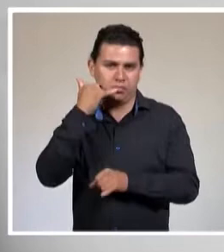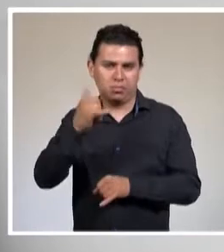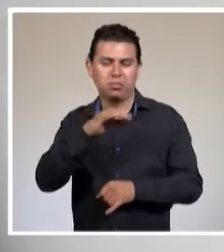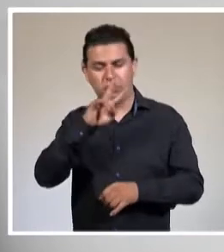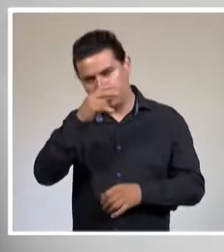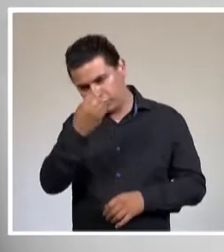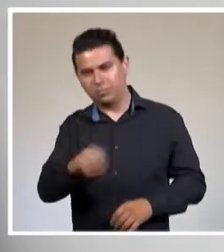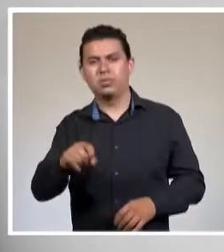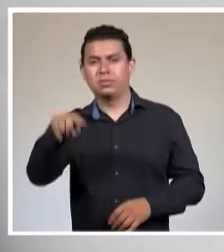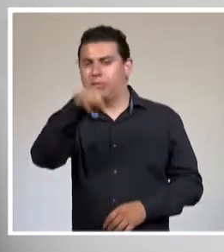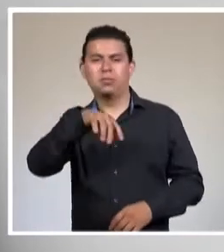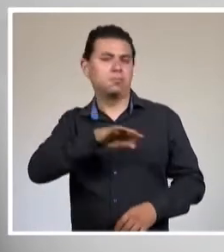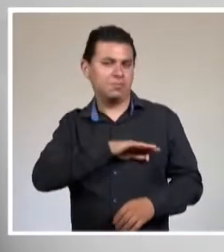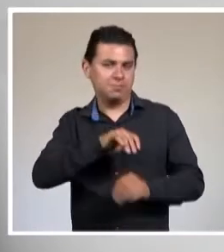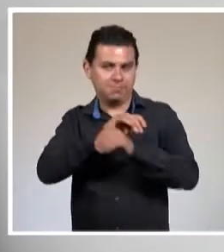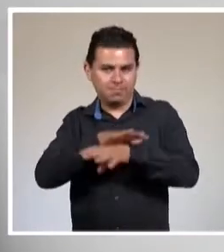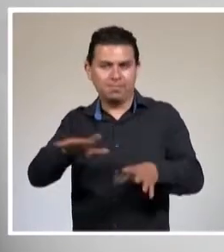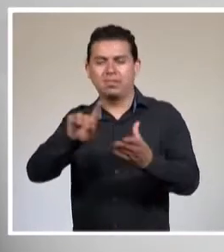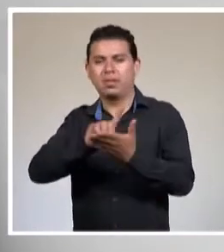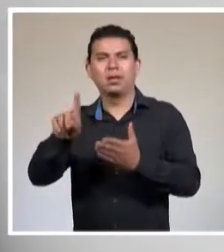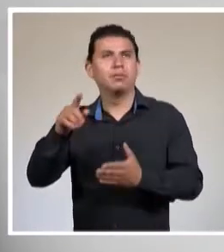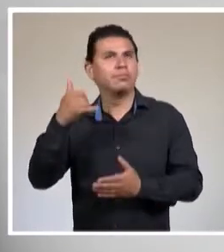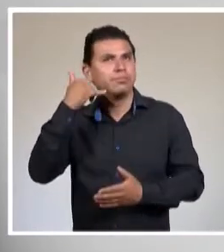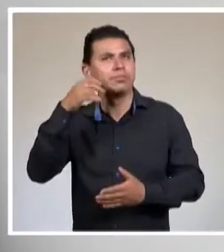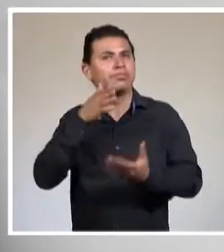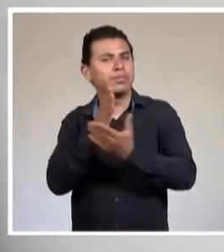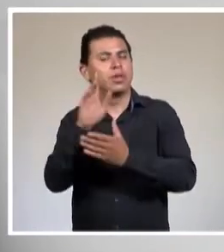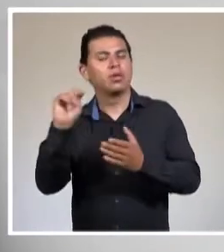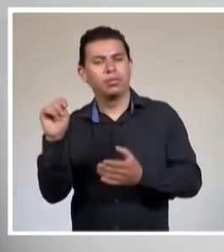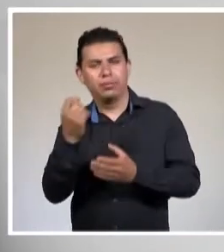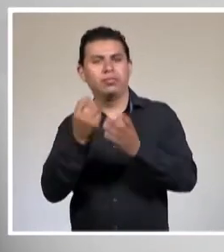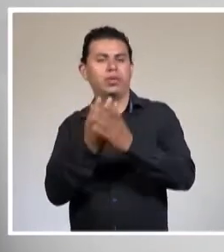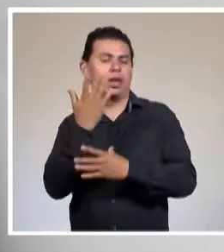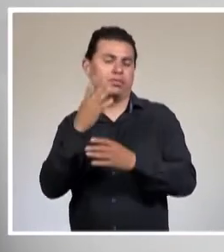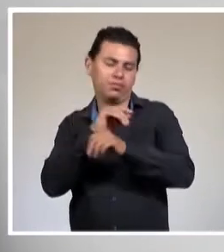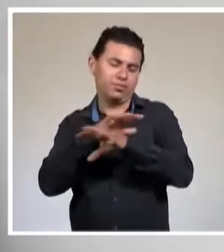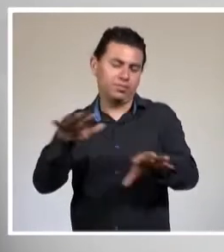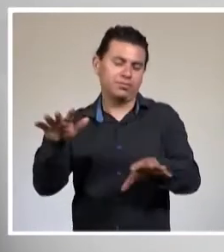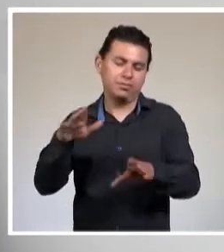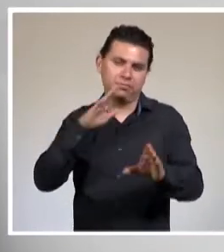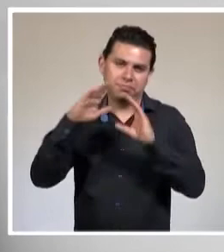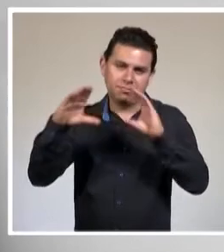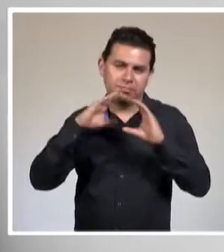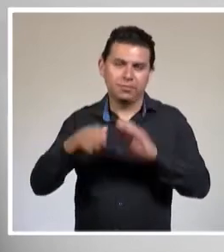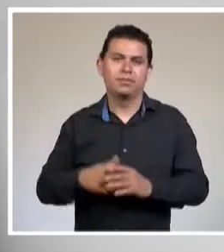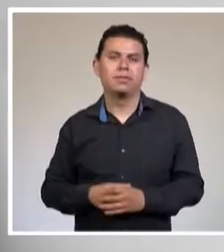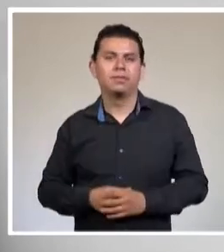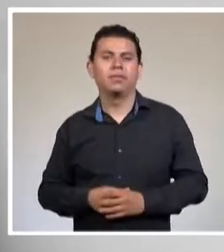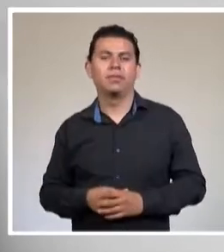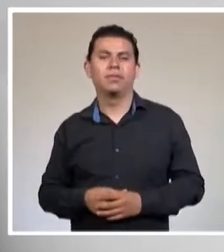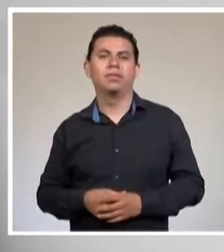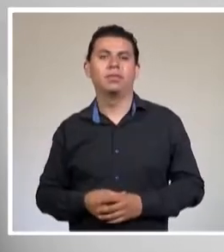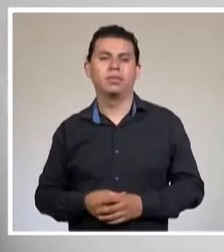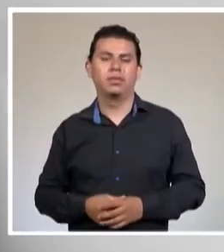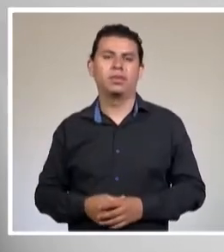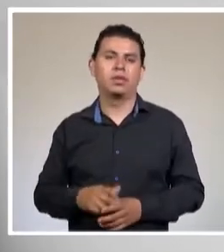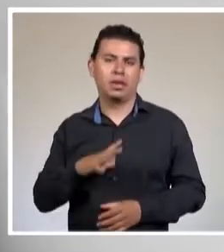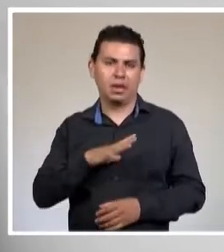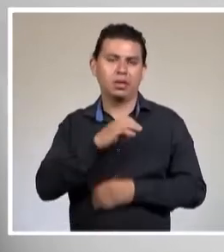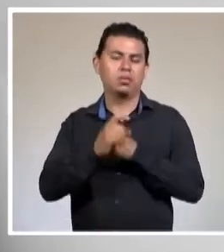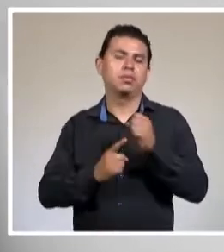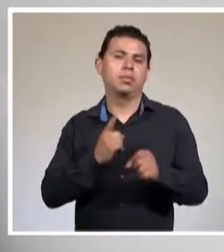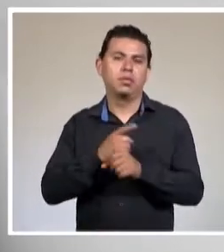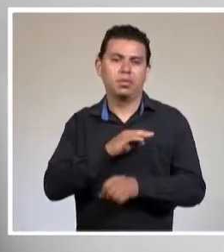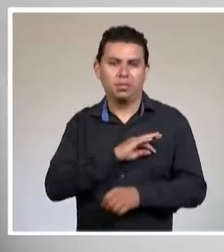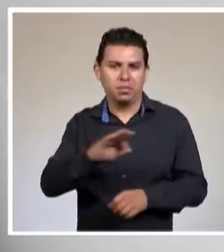al estado a garantizar nuestro derecho a las tecnologías de la información y la comunicación además da oportunidad